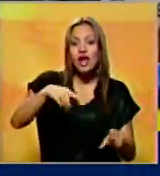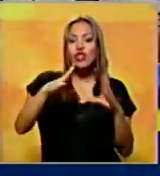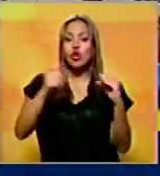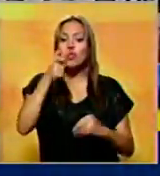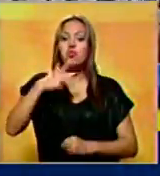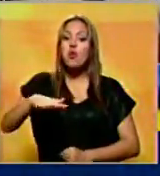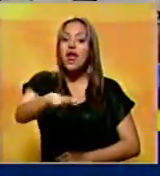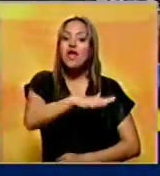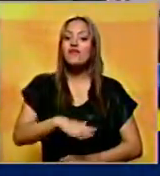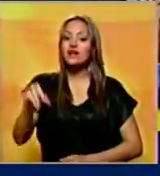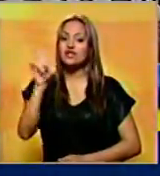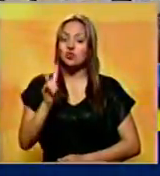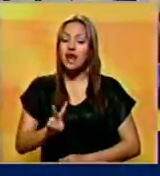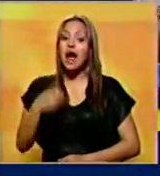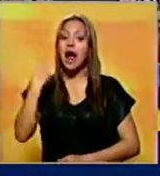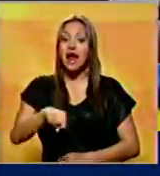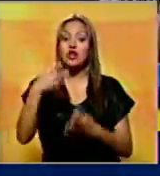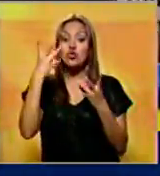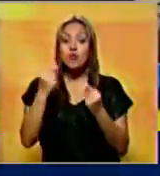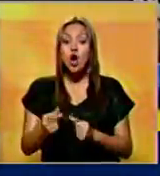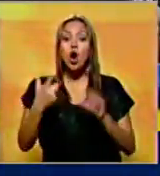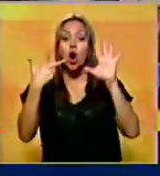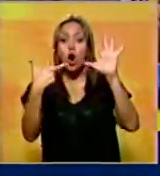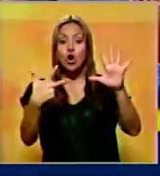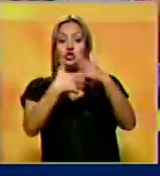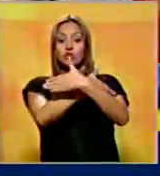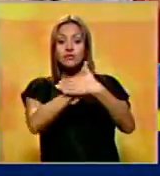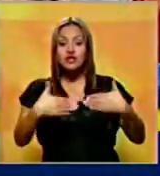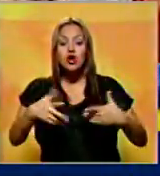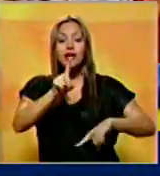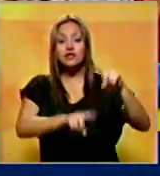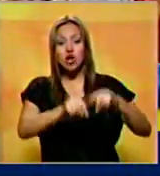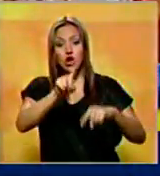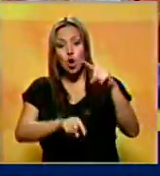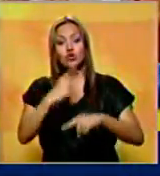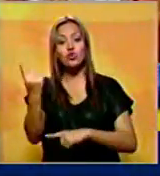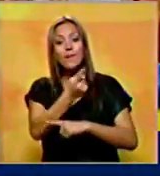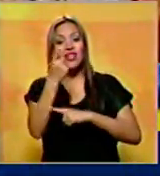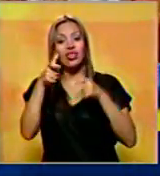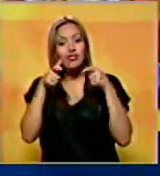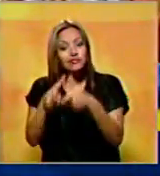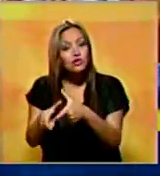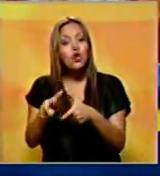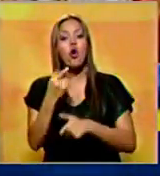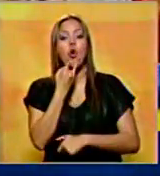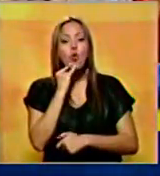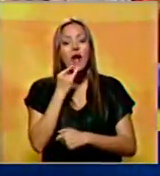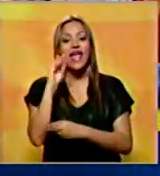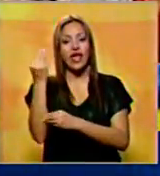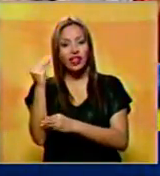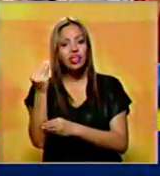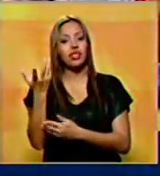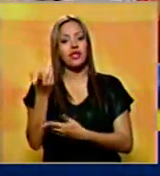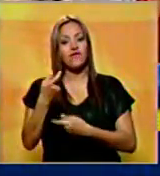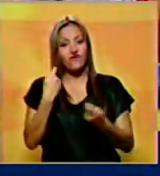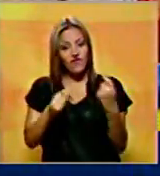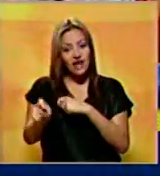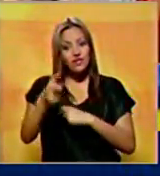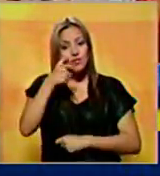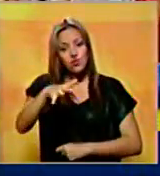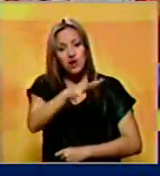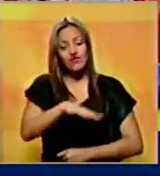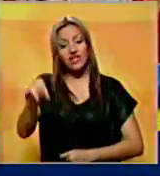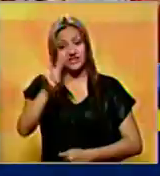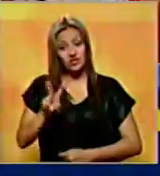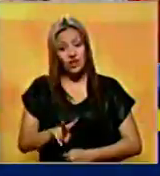Estamos hablando de un número de más de 8 millones de productos solo en juguetes para ser vendidos al pueblo venezolano.